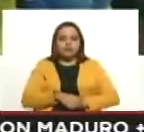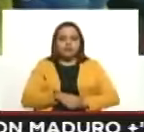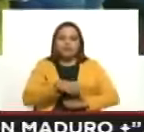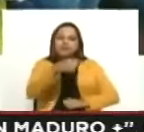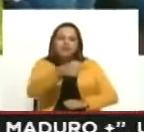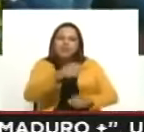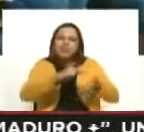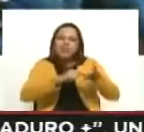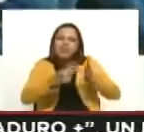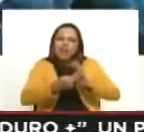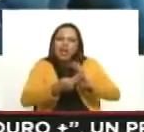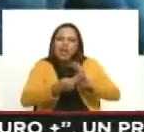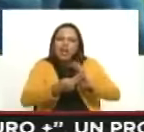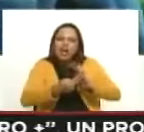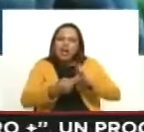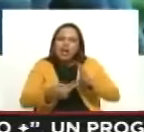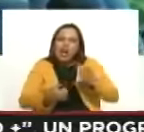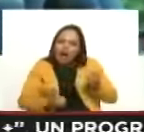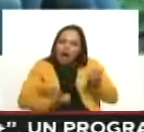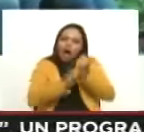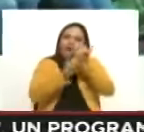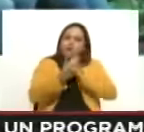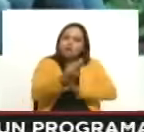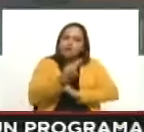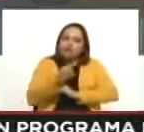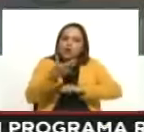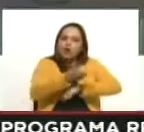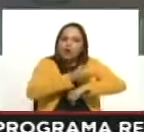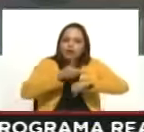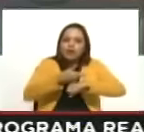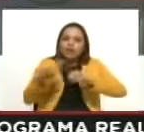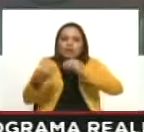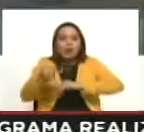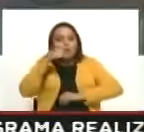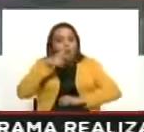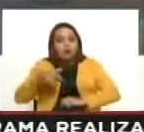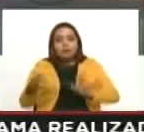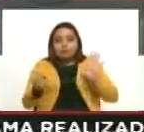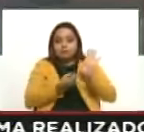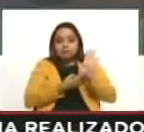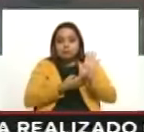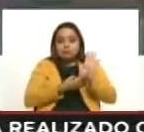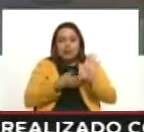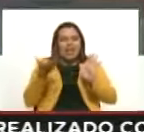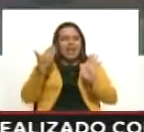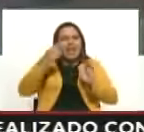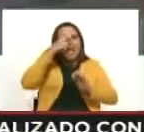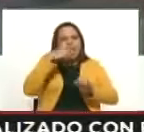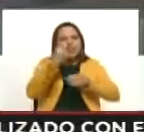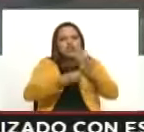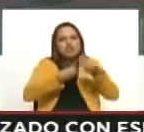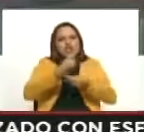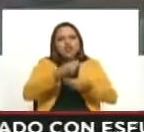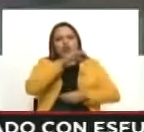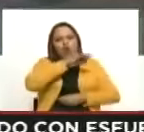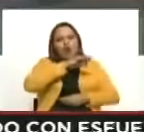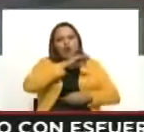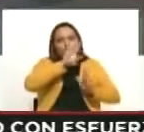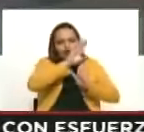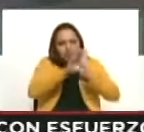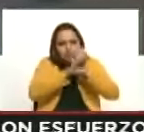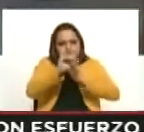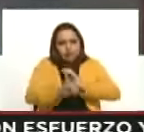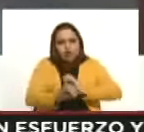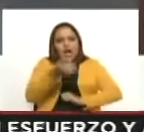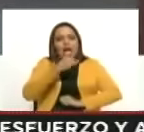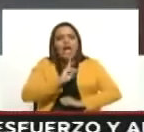Corresponsabilidad entre el Estado, aquí dice sociedad civil, porque en aquel tiempo cuando hicieron la Constitución estaba